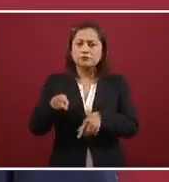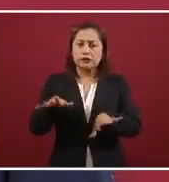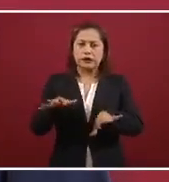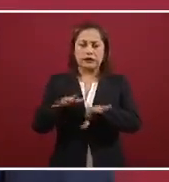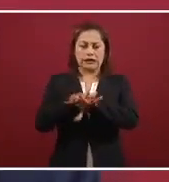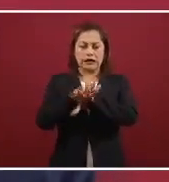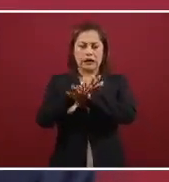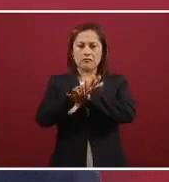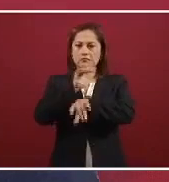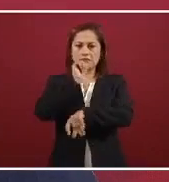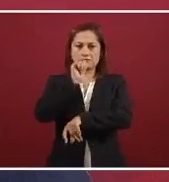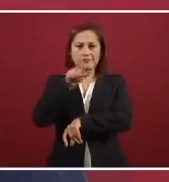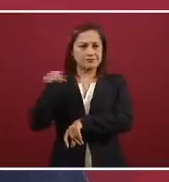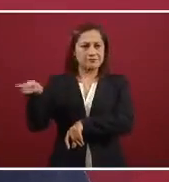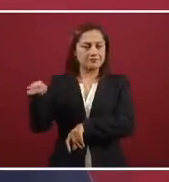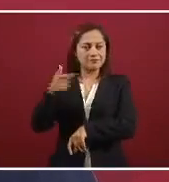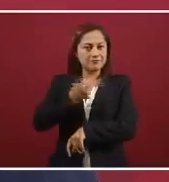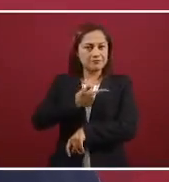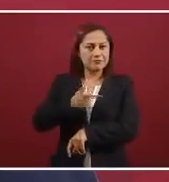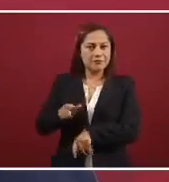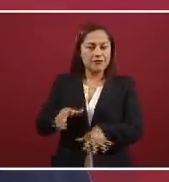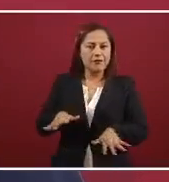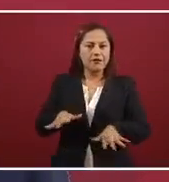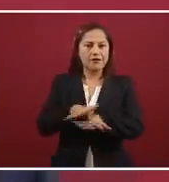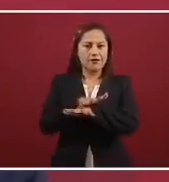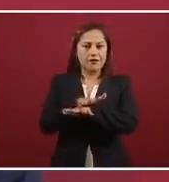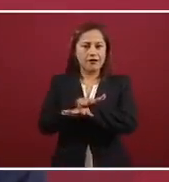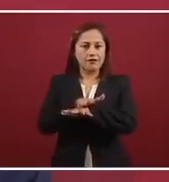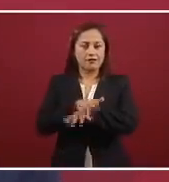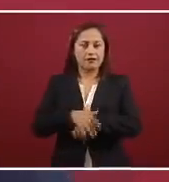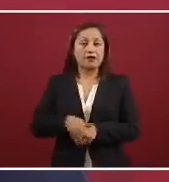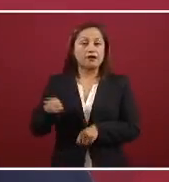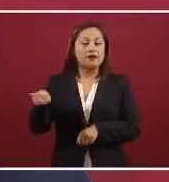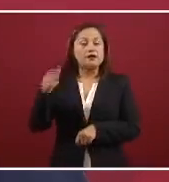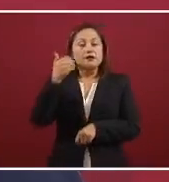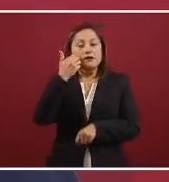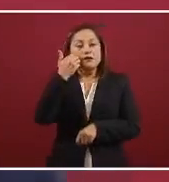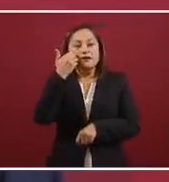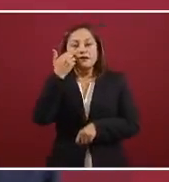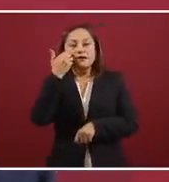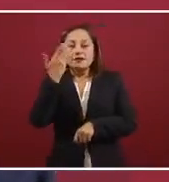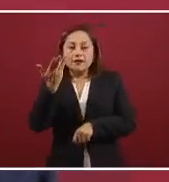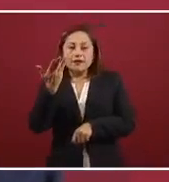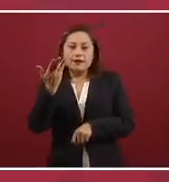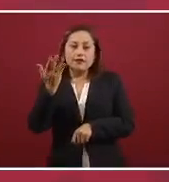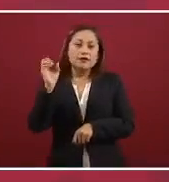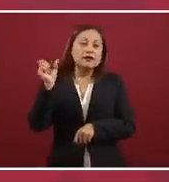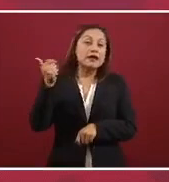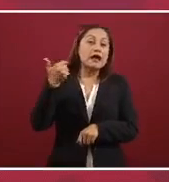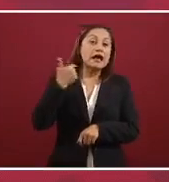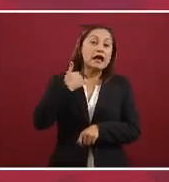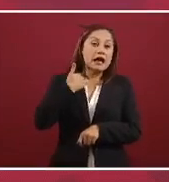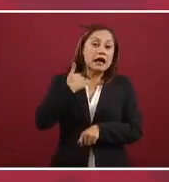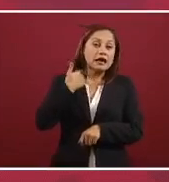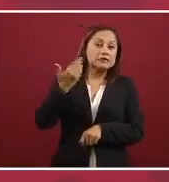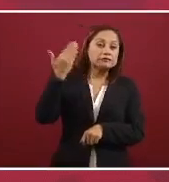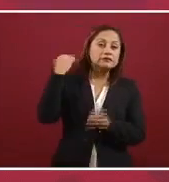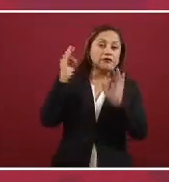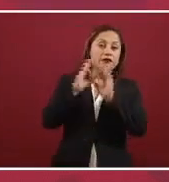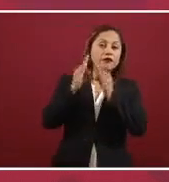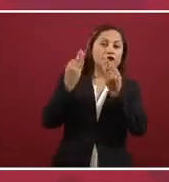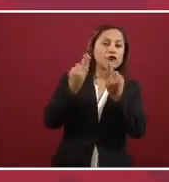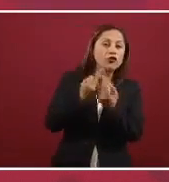el régimen que ha existido, que es un régimen de corrupción,